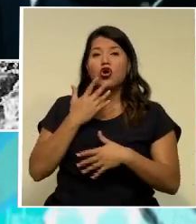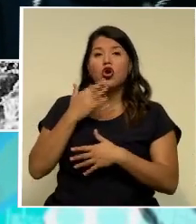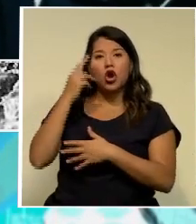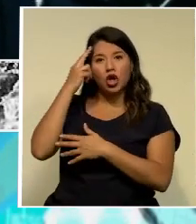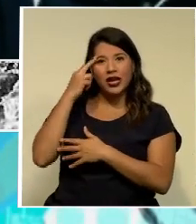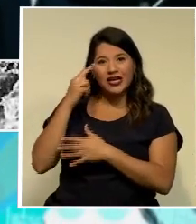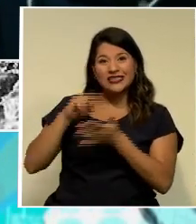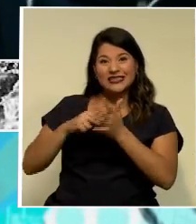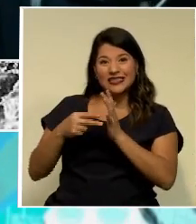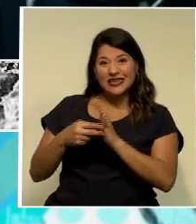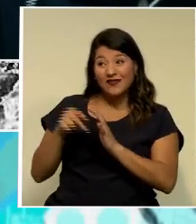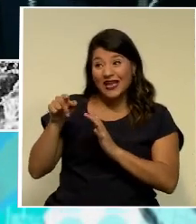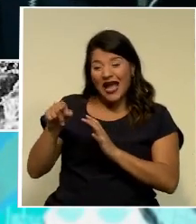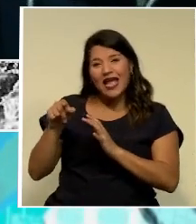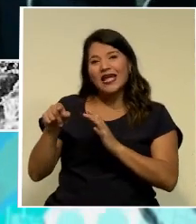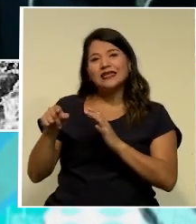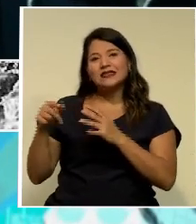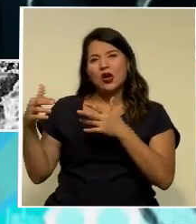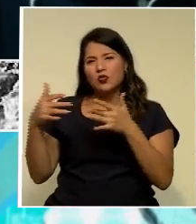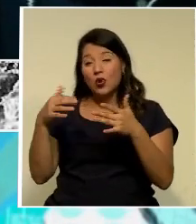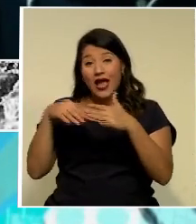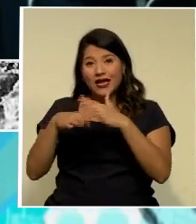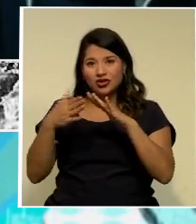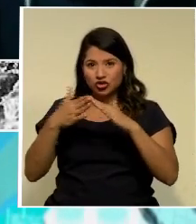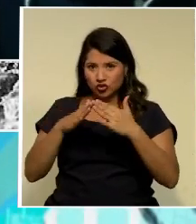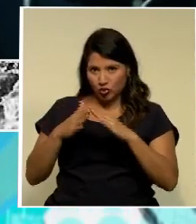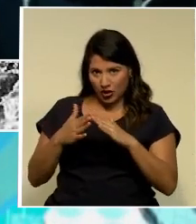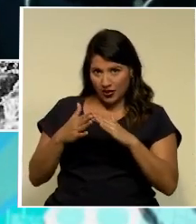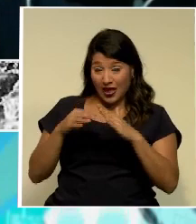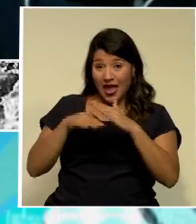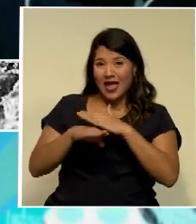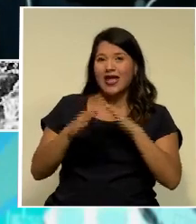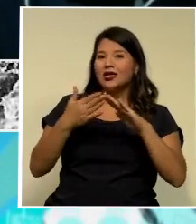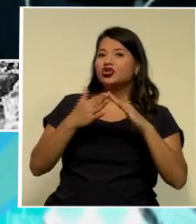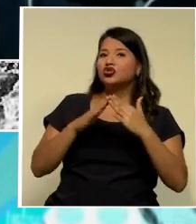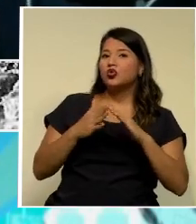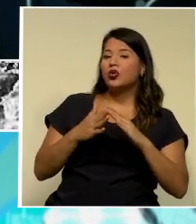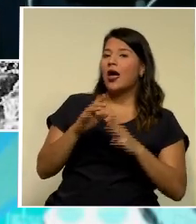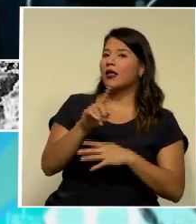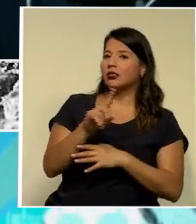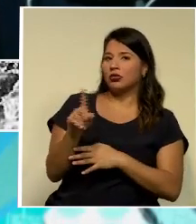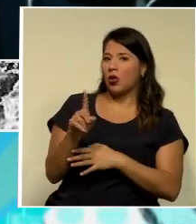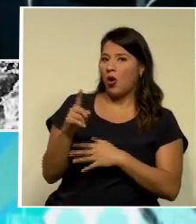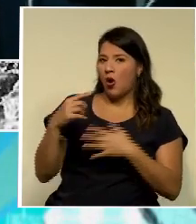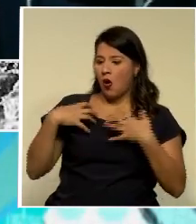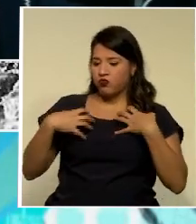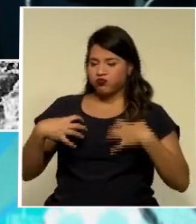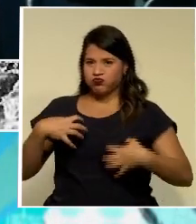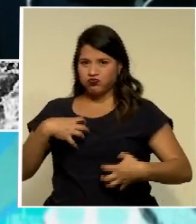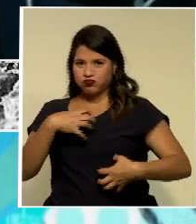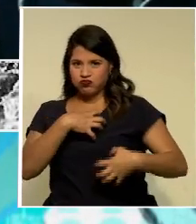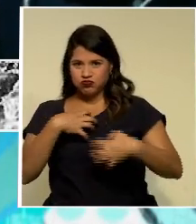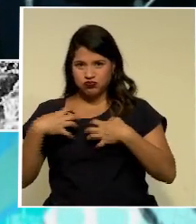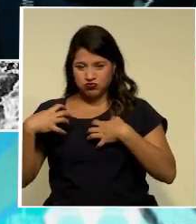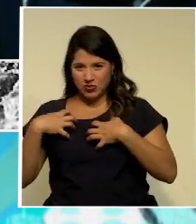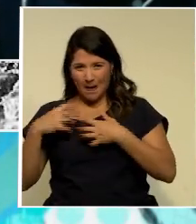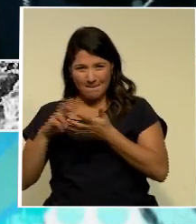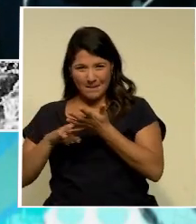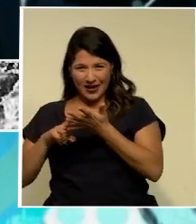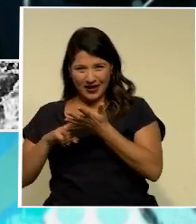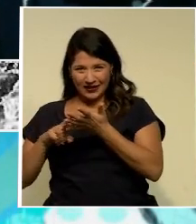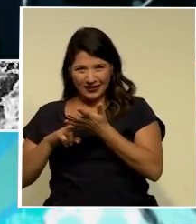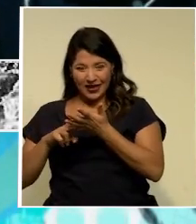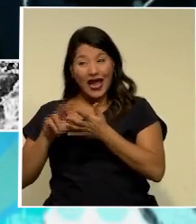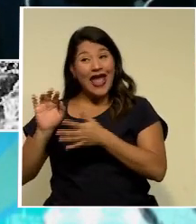es una guerrillera de ciudad. Cuando tú estás en las ciudades no andan vestidos de camuflaje, el camuflaje es para la montaña. En ciudad casi siempre son todos los que